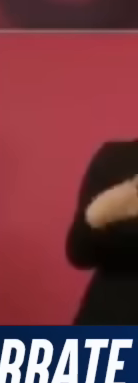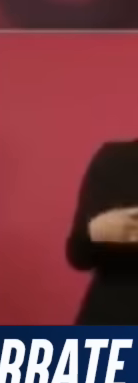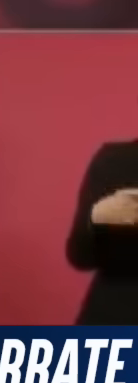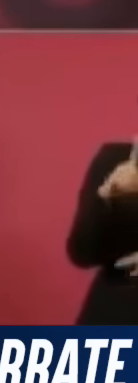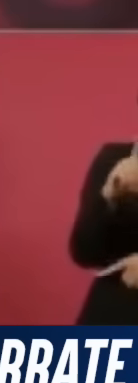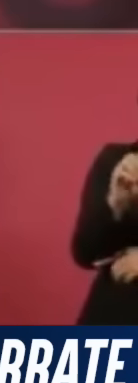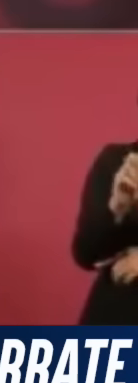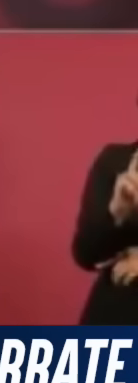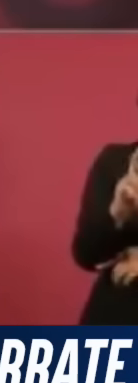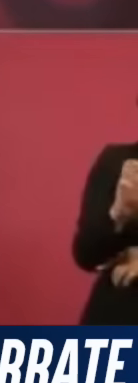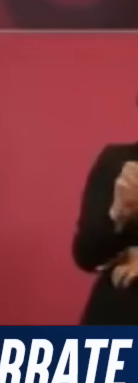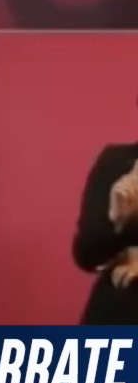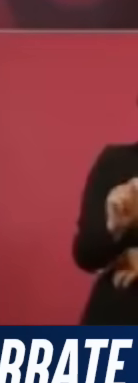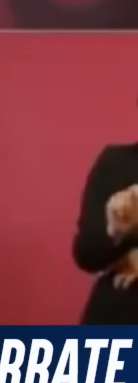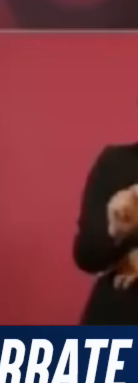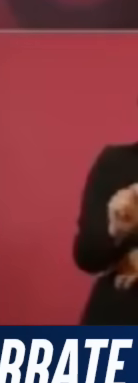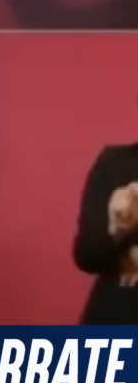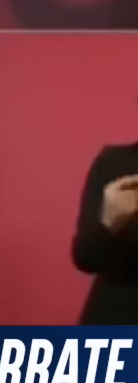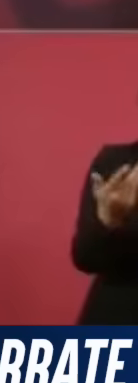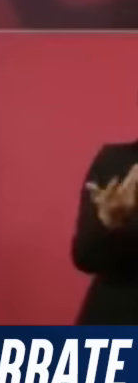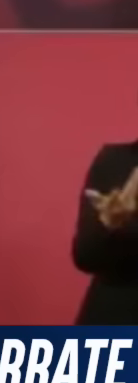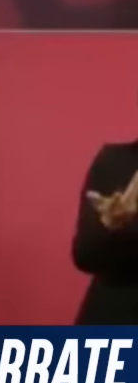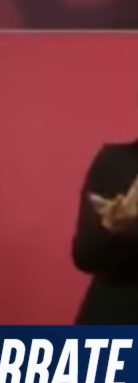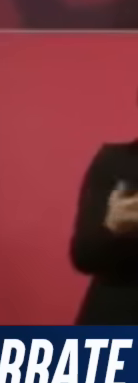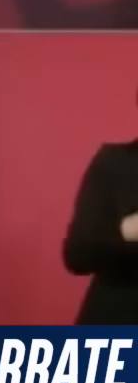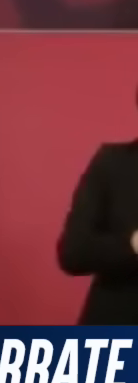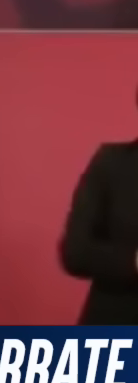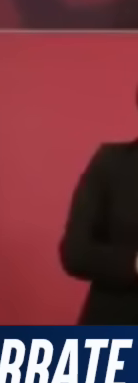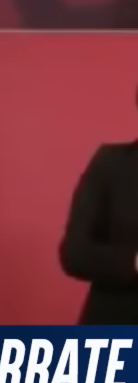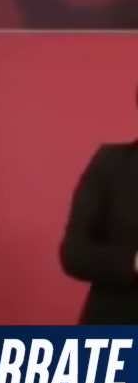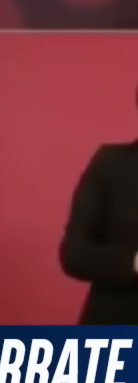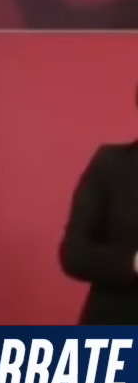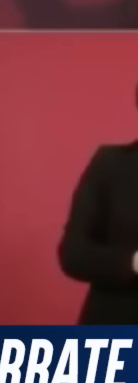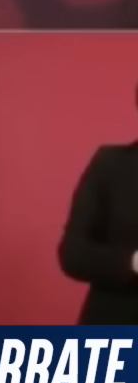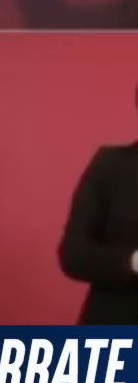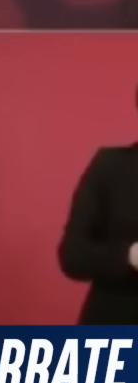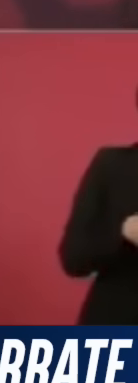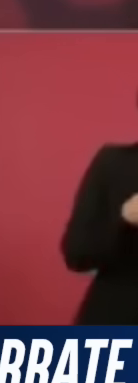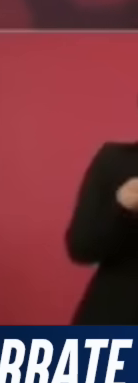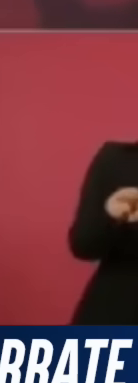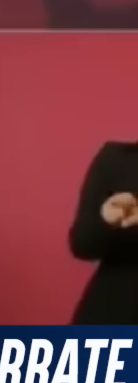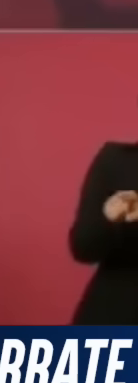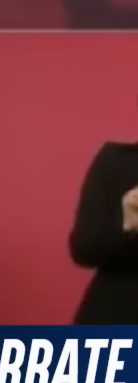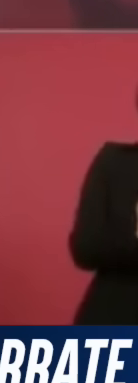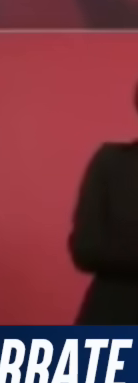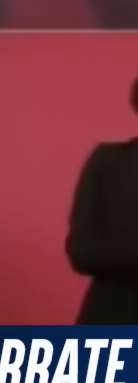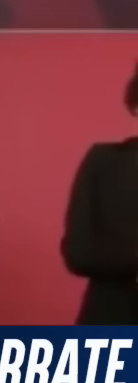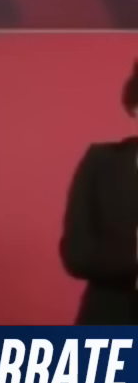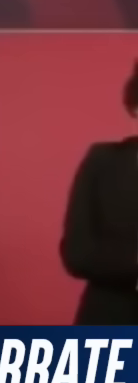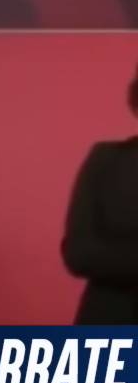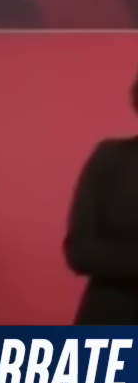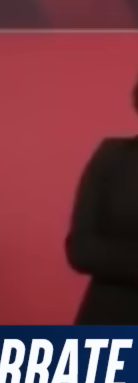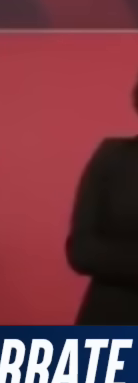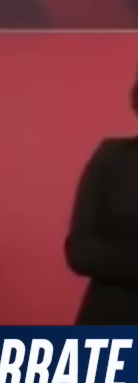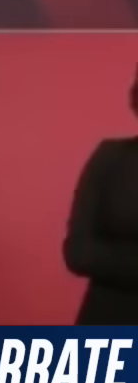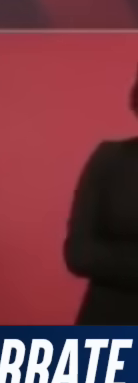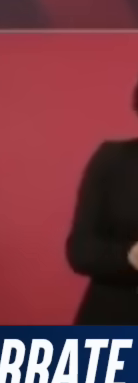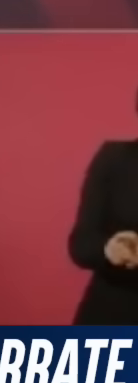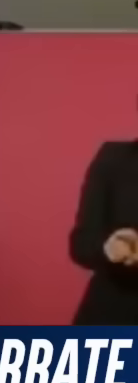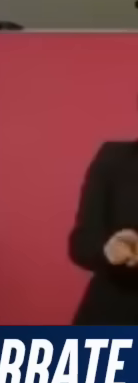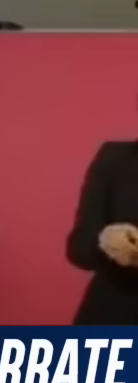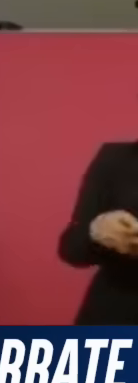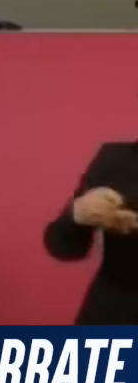Mola en este el género del montaje les falta a ustedes